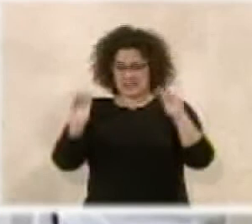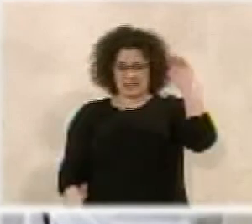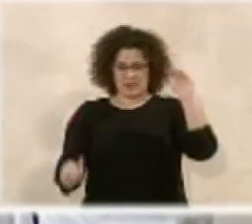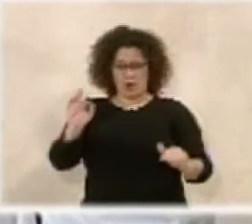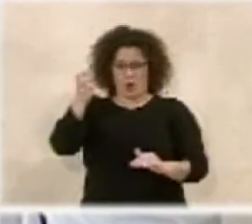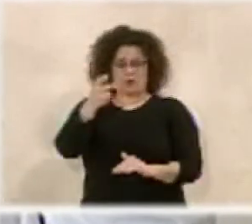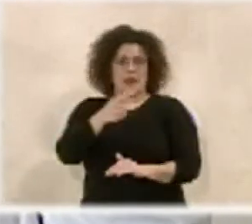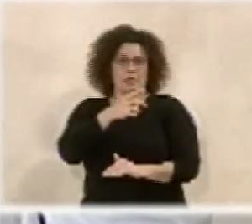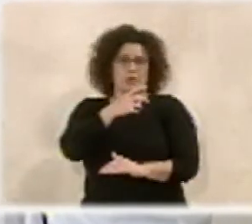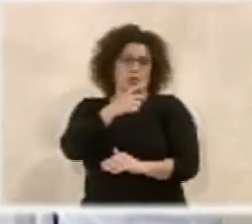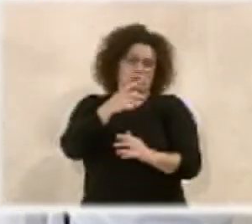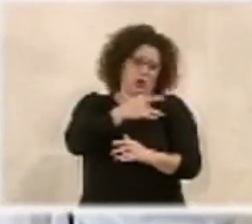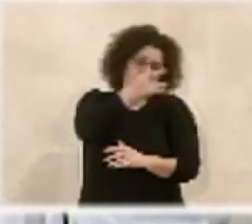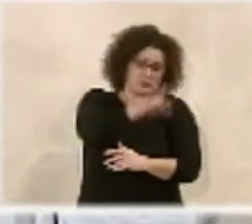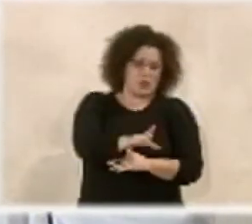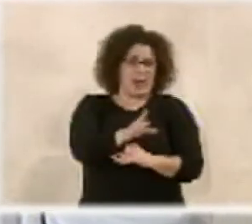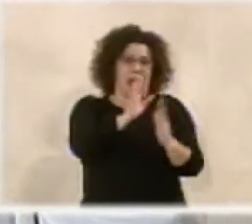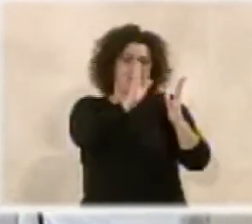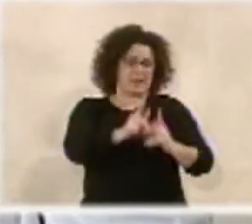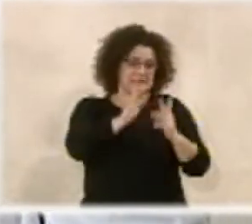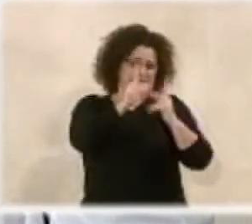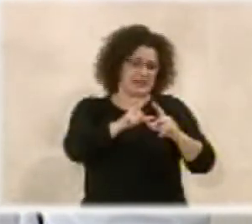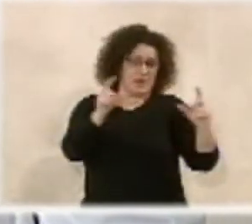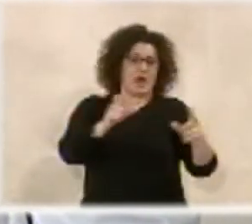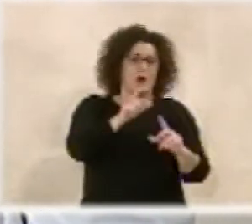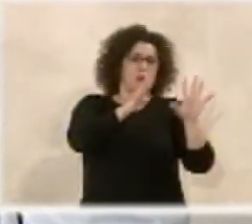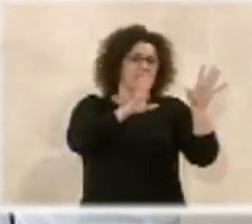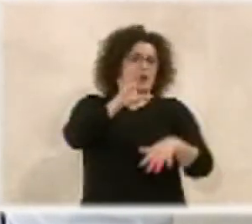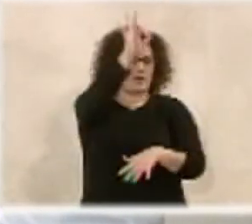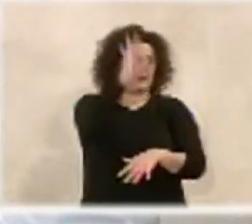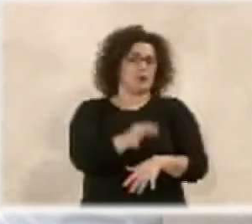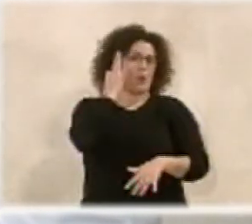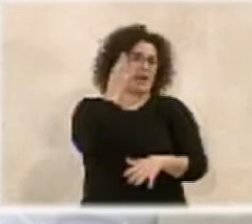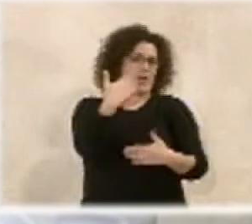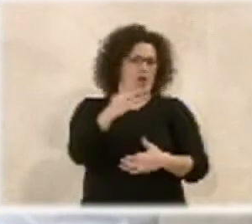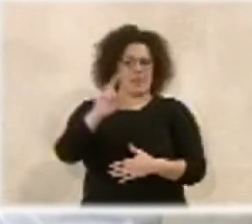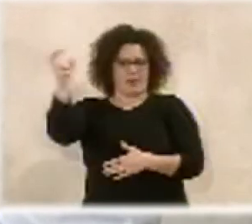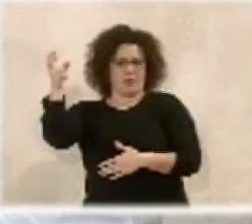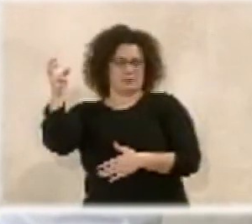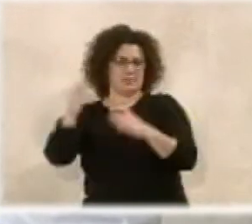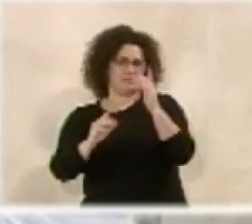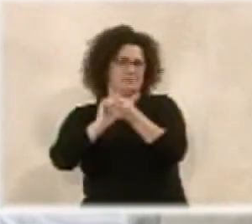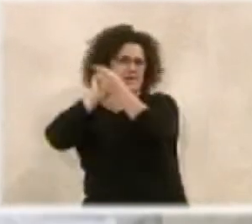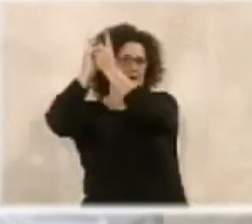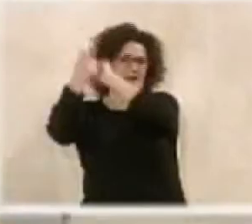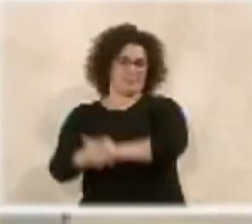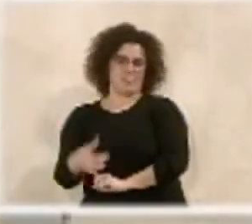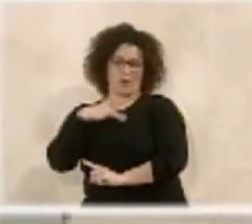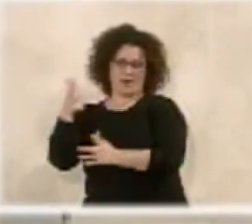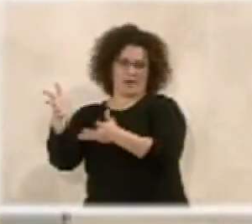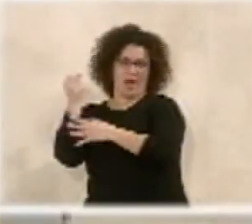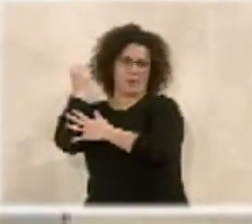otras concesiones administrativas donde en los colectivos no hay un 95% de mujeres? ¿Cómo pasa aquí?